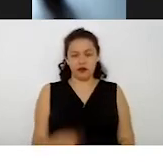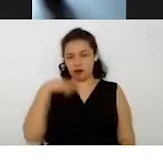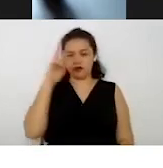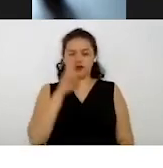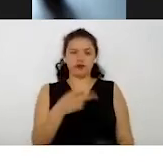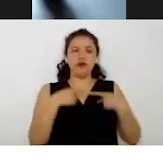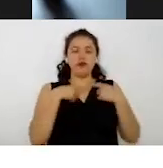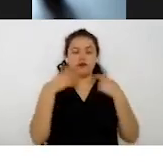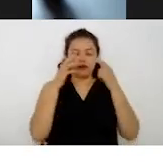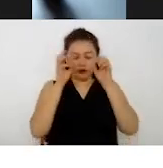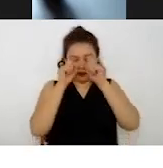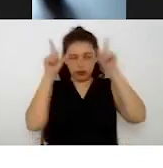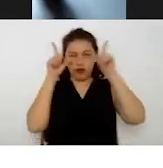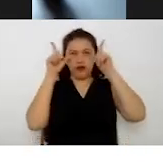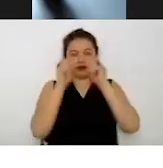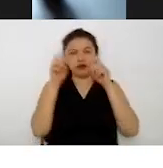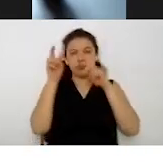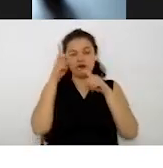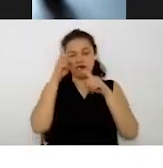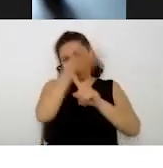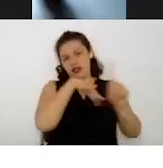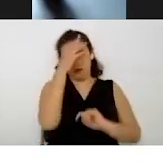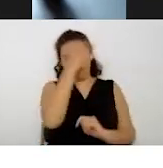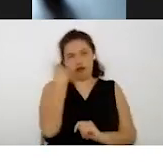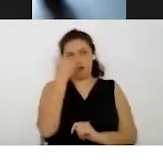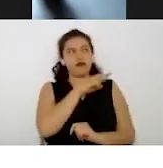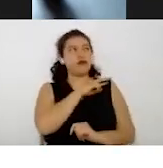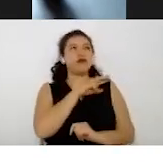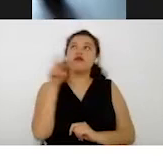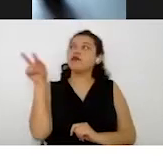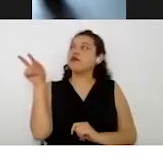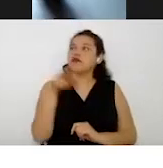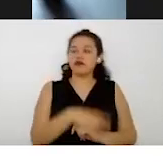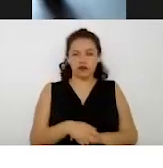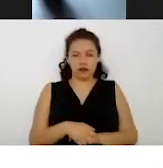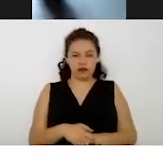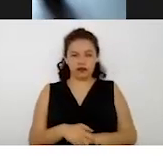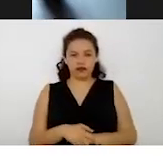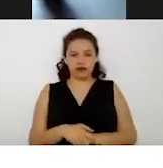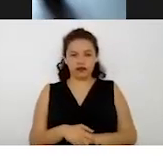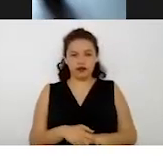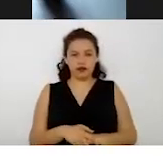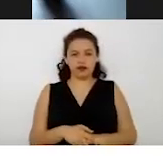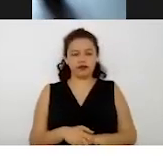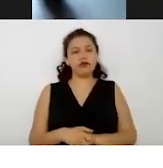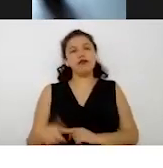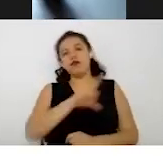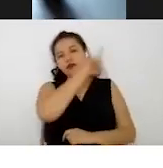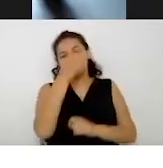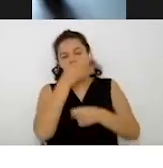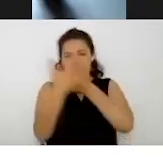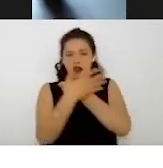o no a los alertamientos del entorno. ¿De acuerdo? Luego viene lo que es un alertamiento